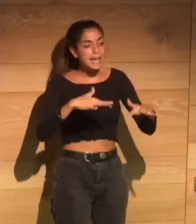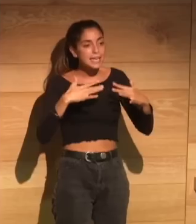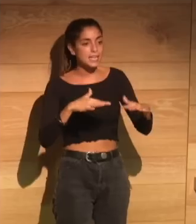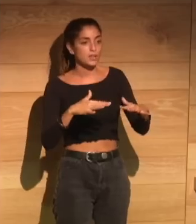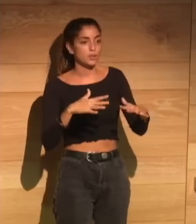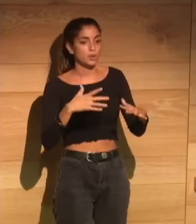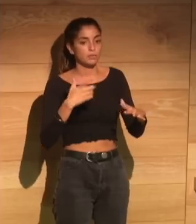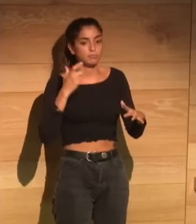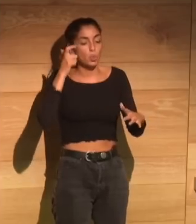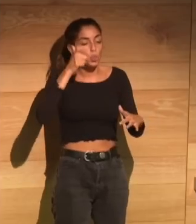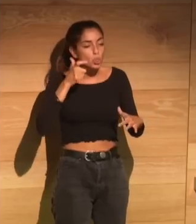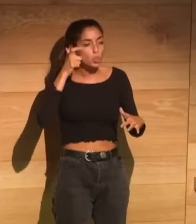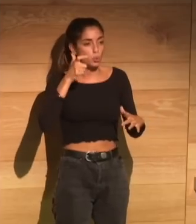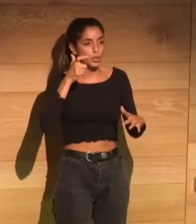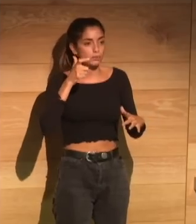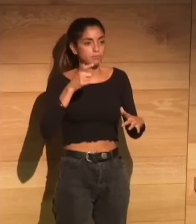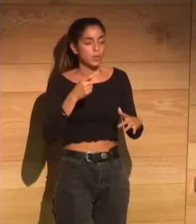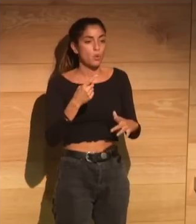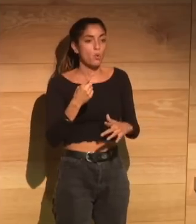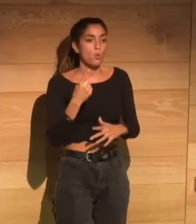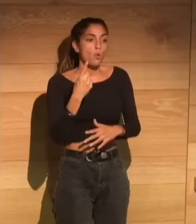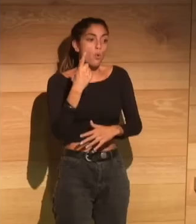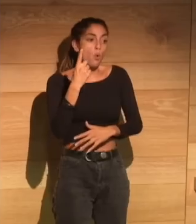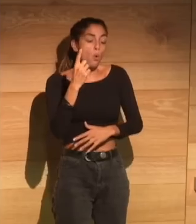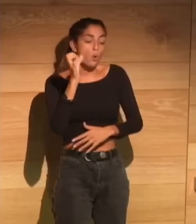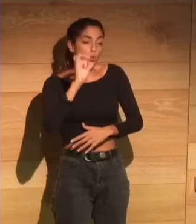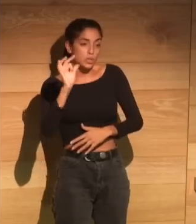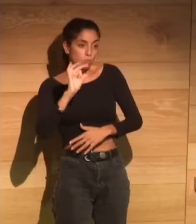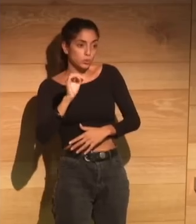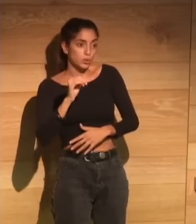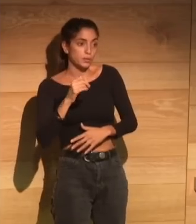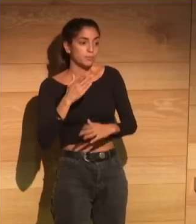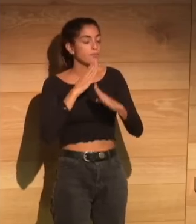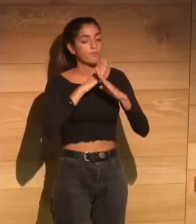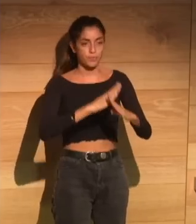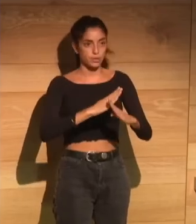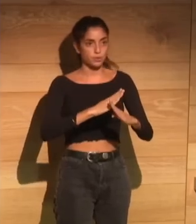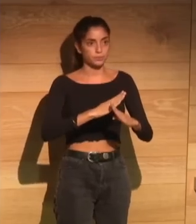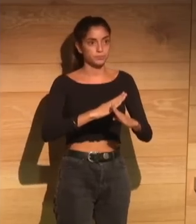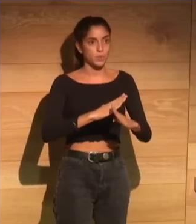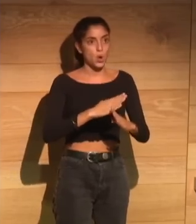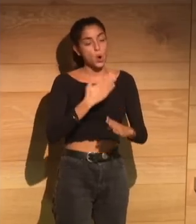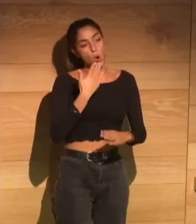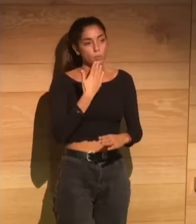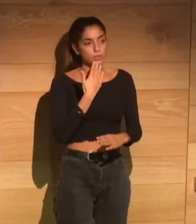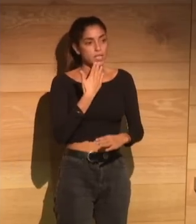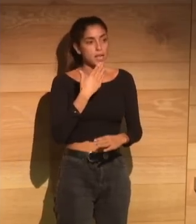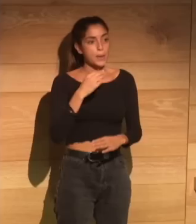o menos una décima de segundo. Vale. Se queda fija. Si tuviéramos betún de Judea en el